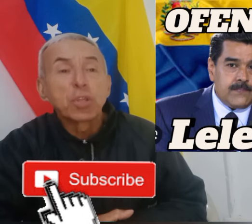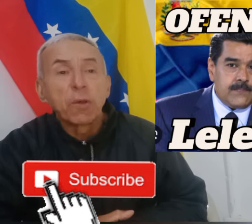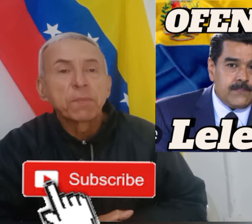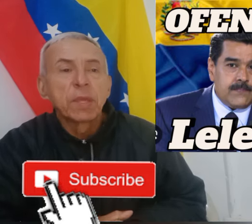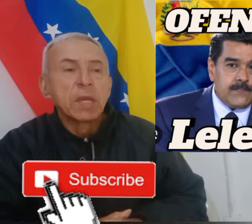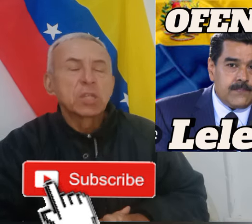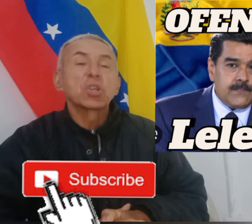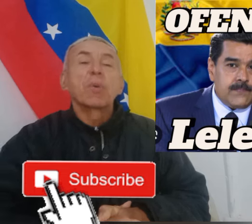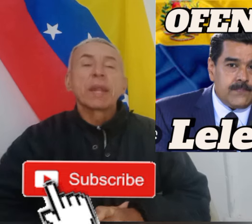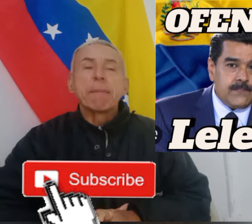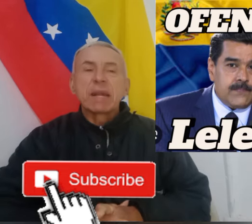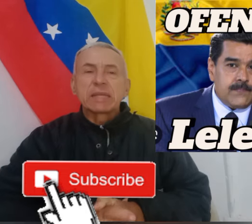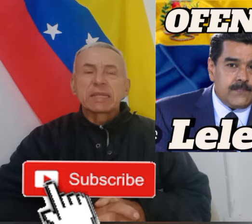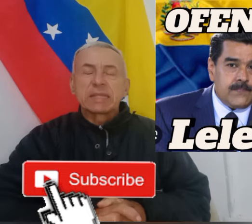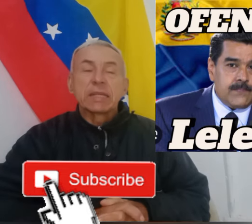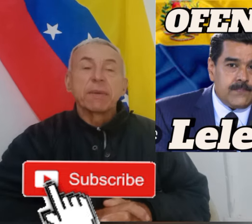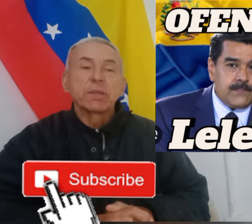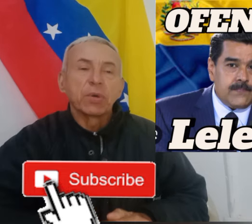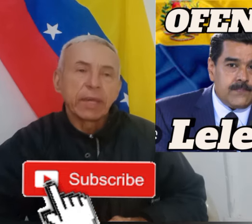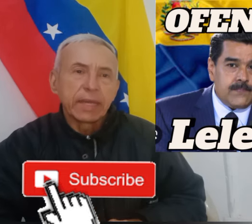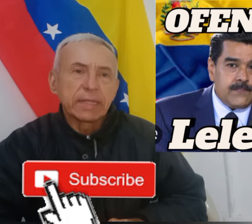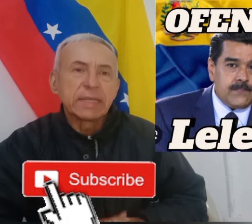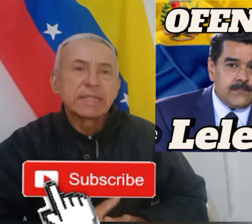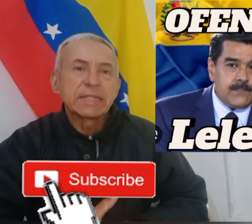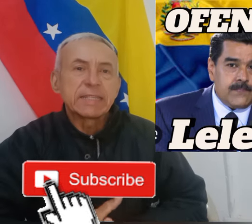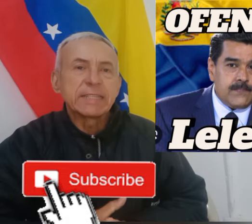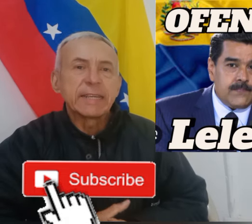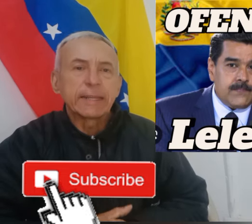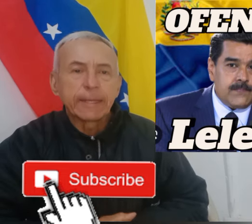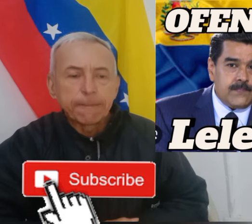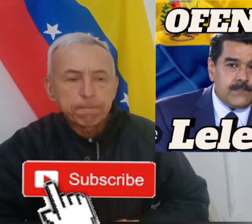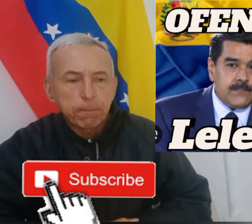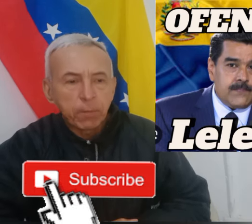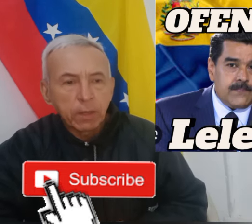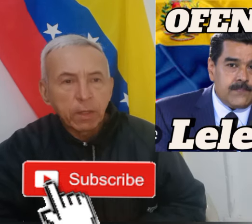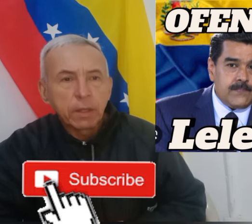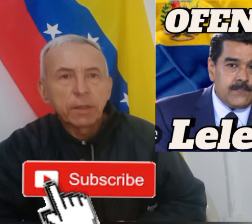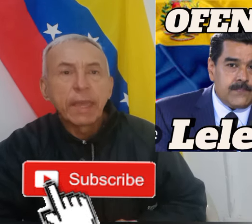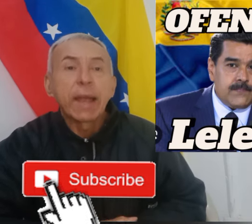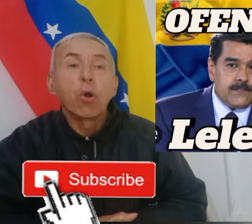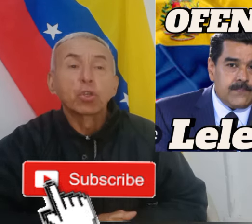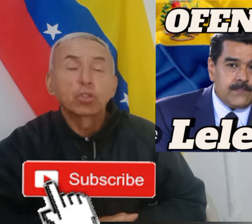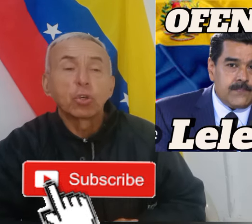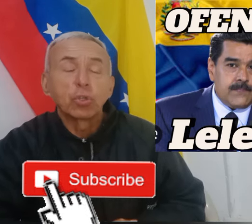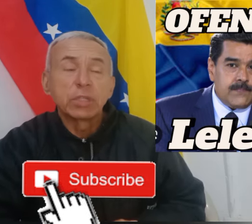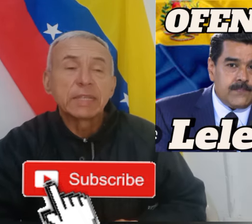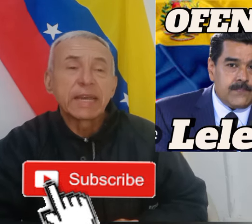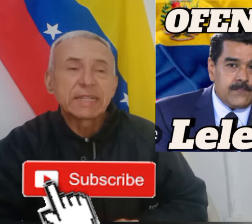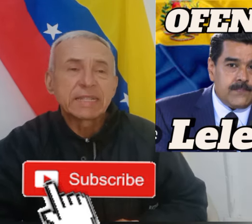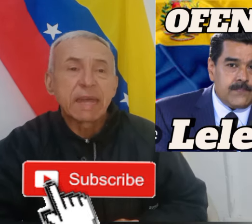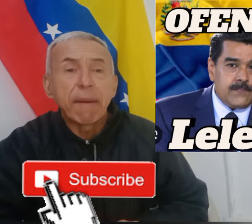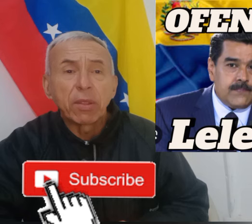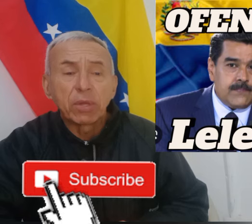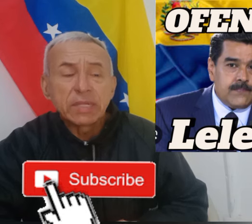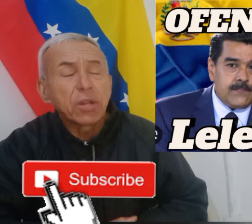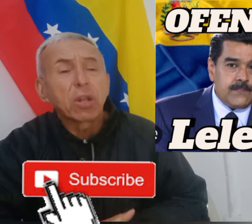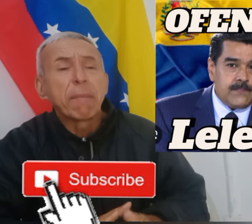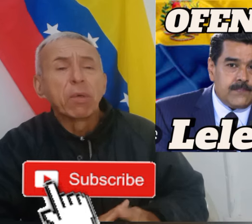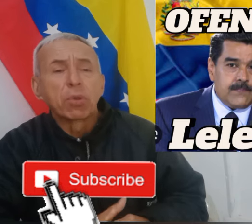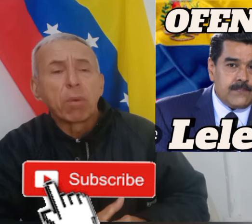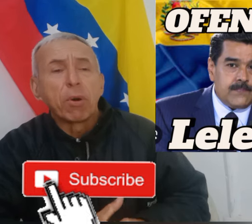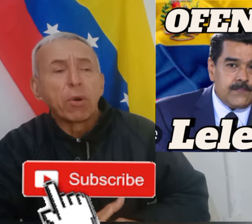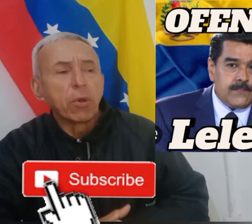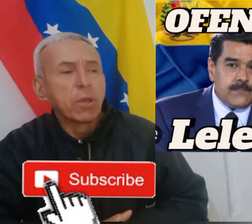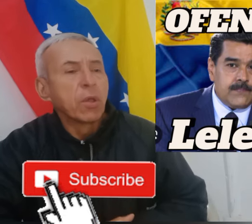se pronunció sobre la marcha que se estará llevando el 17 de agosto, día sábado. El señor